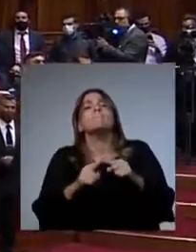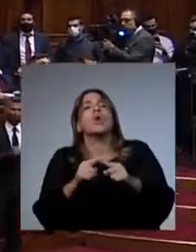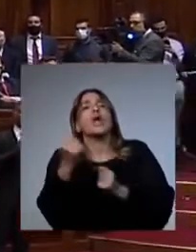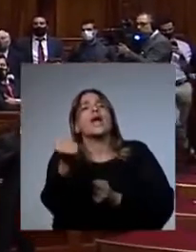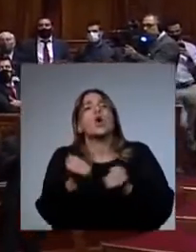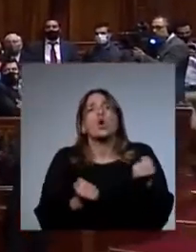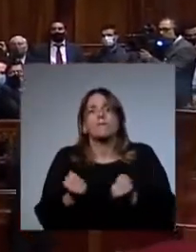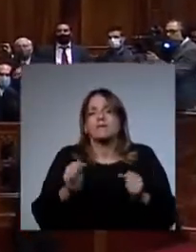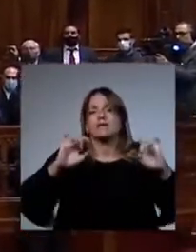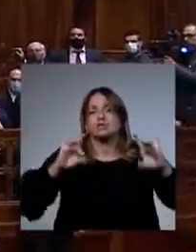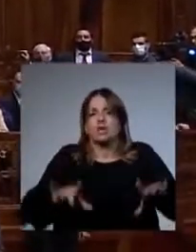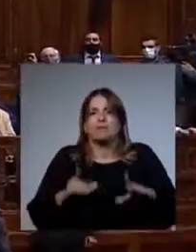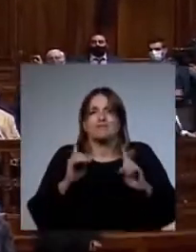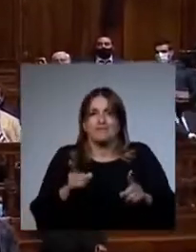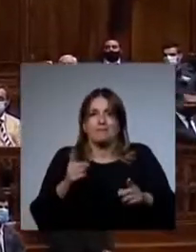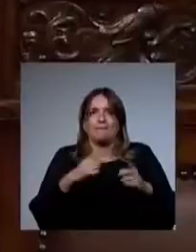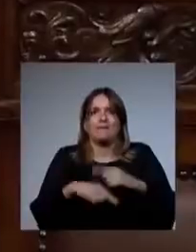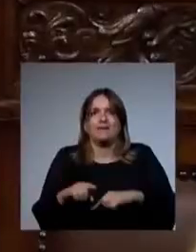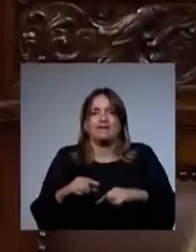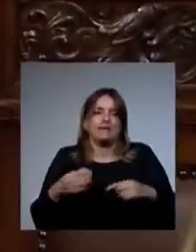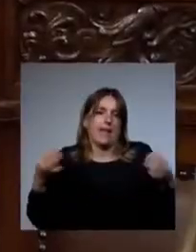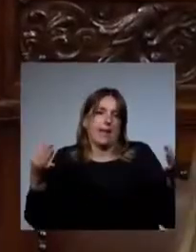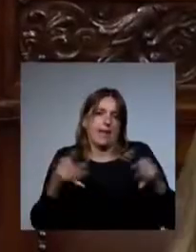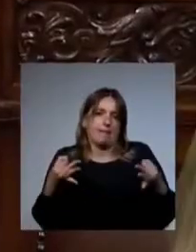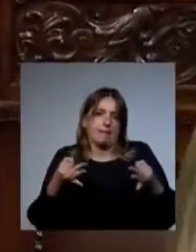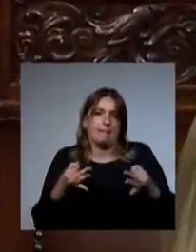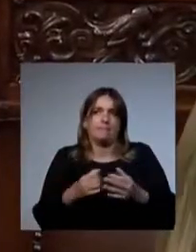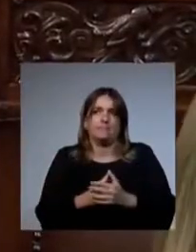económica, sino también estratégica.